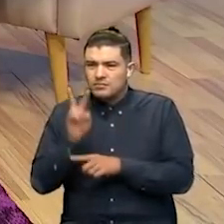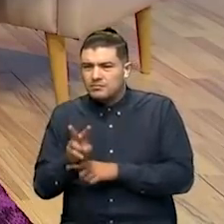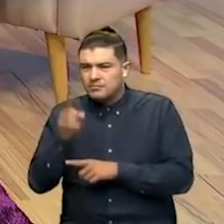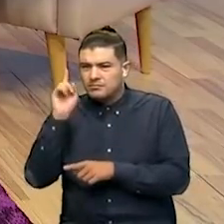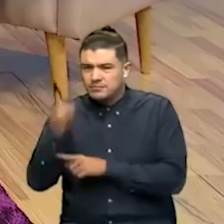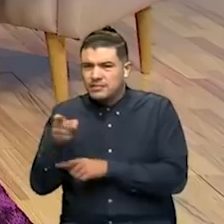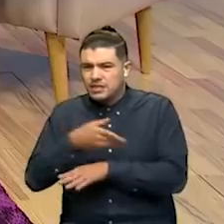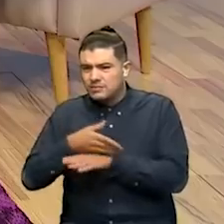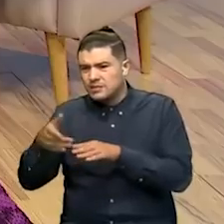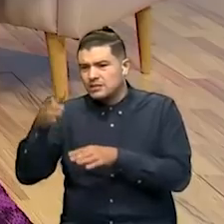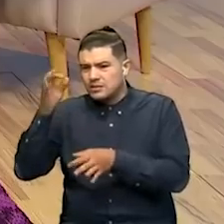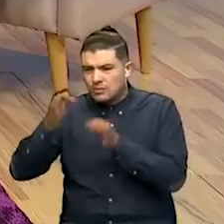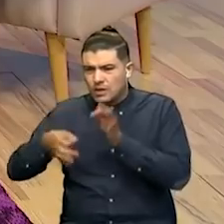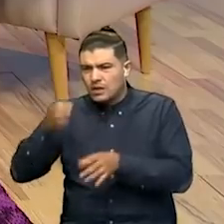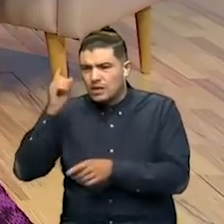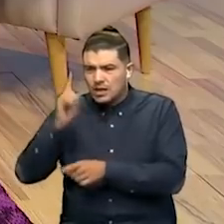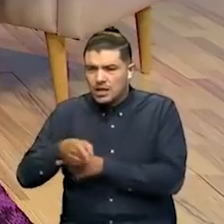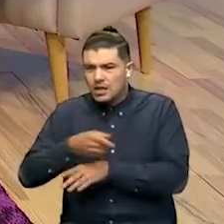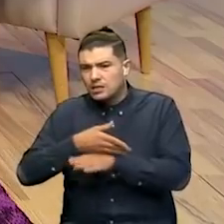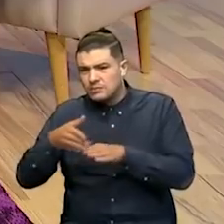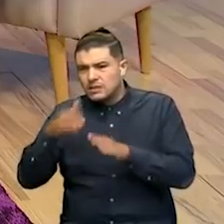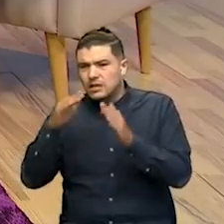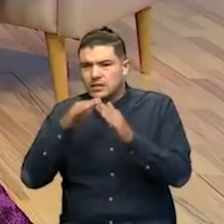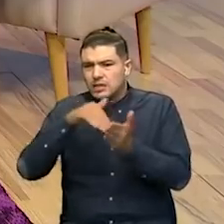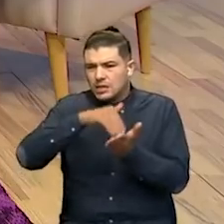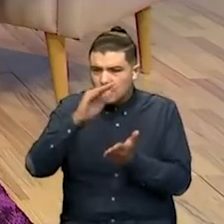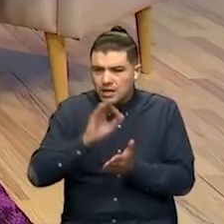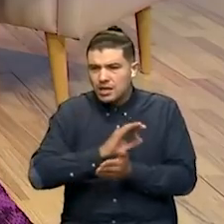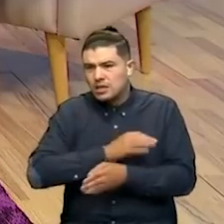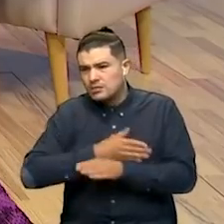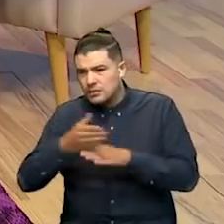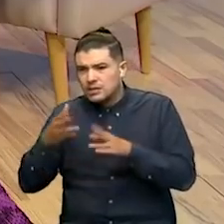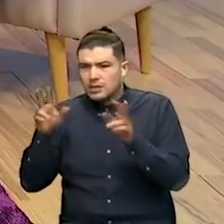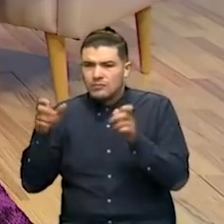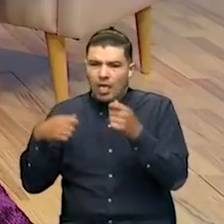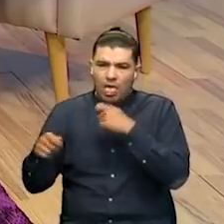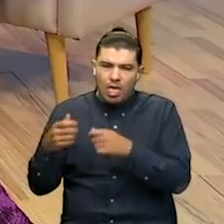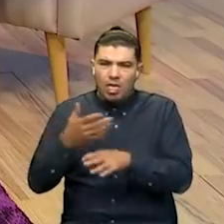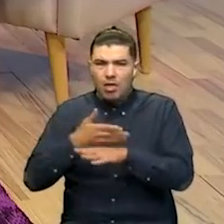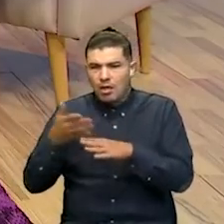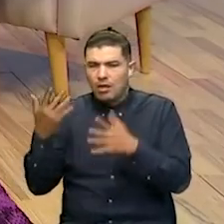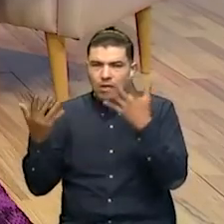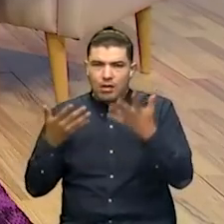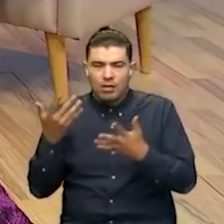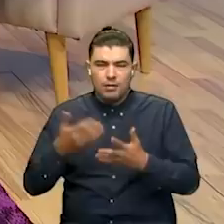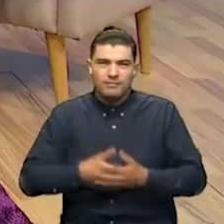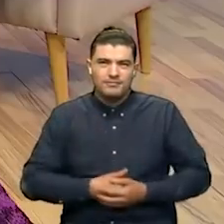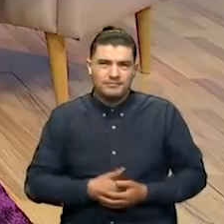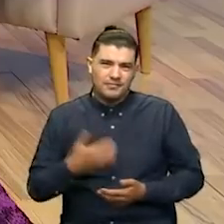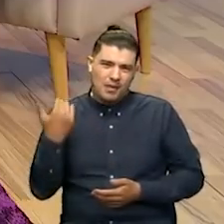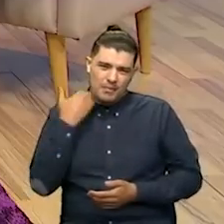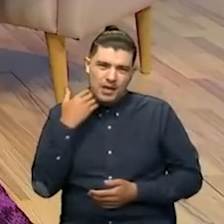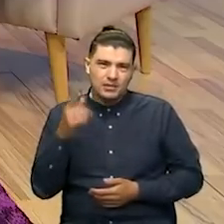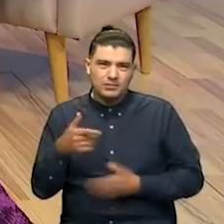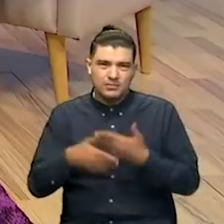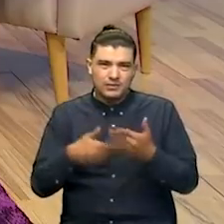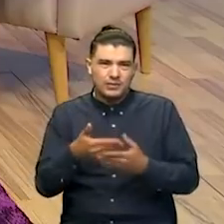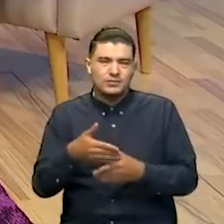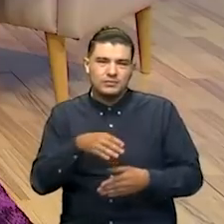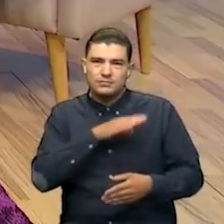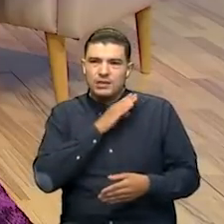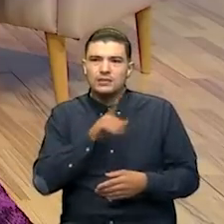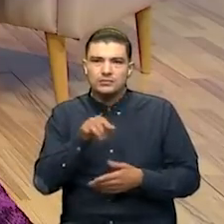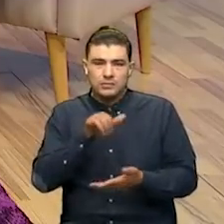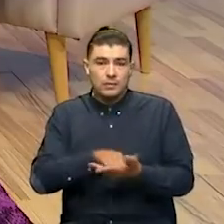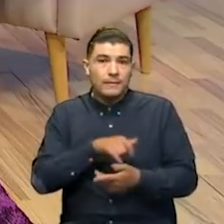de la orden del juez y todo este tema, viene el desalojo y toda la parte, pues, como harta del proceso y